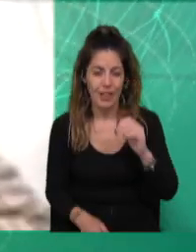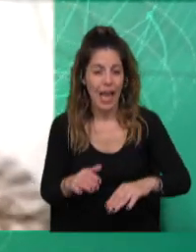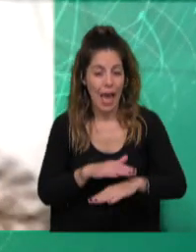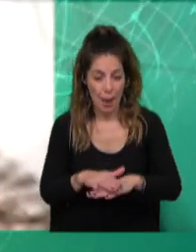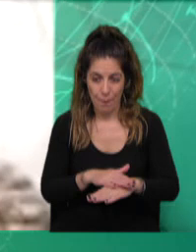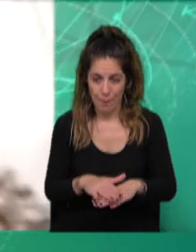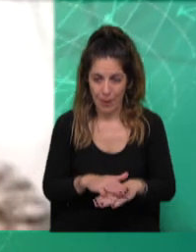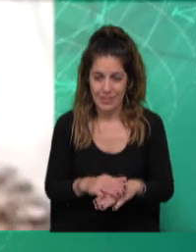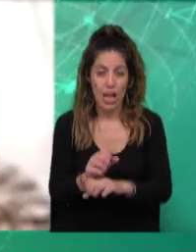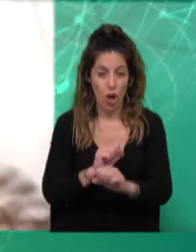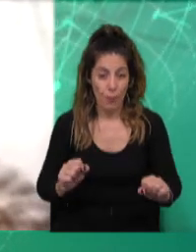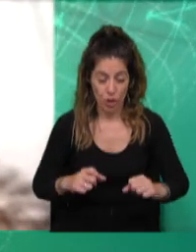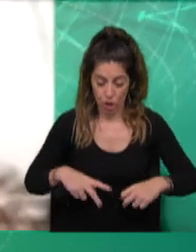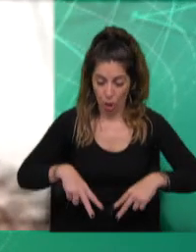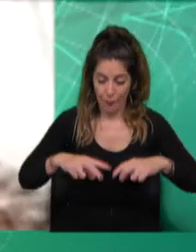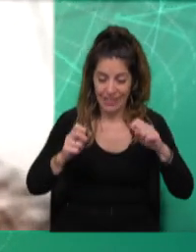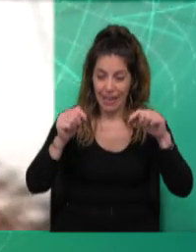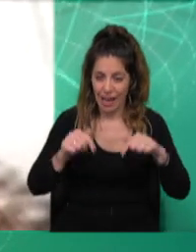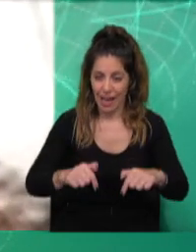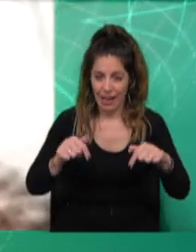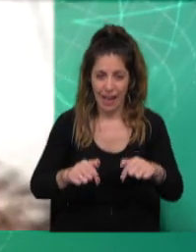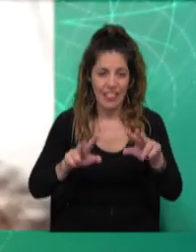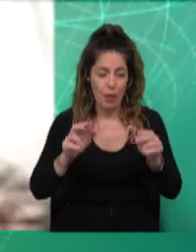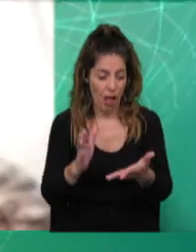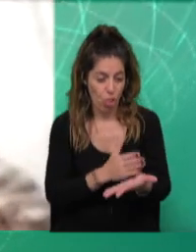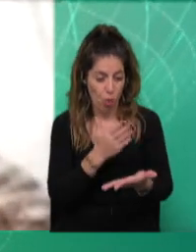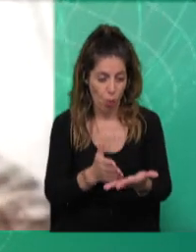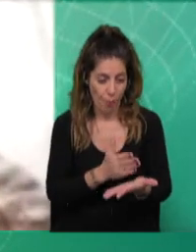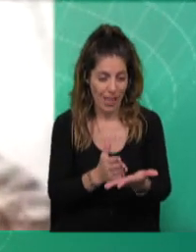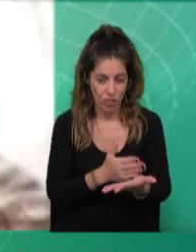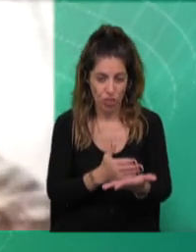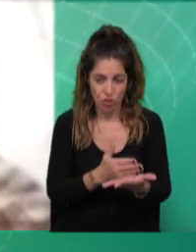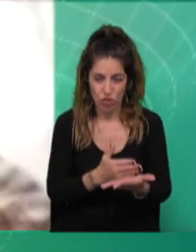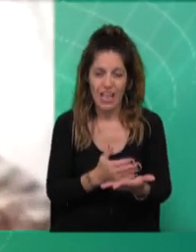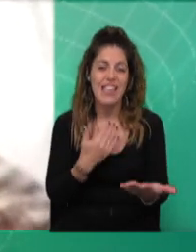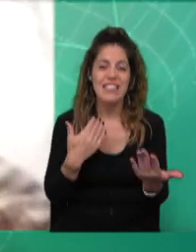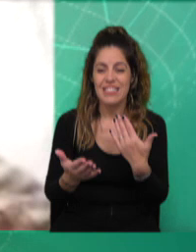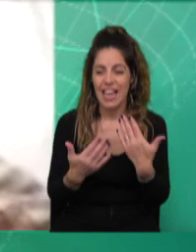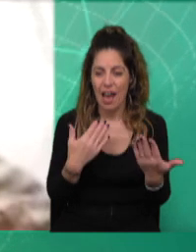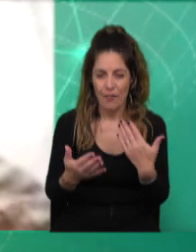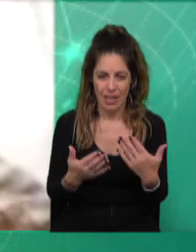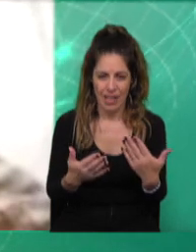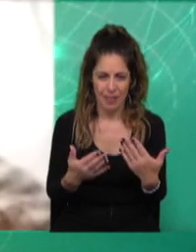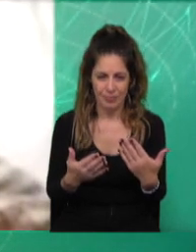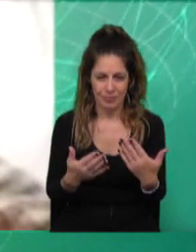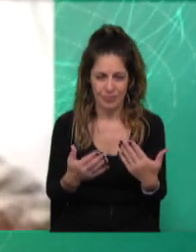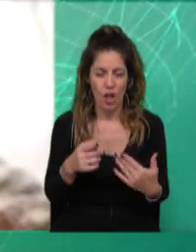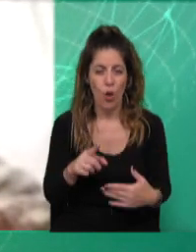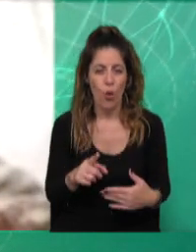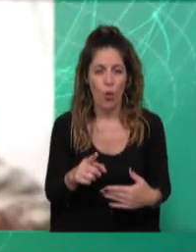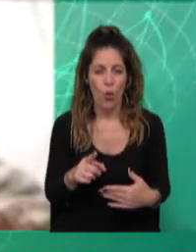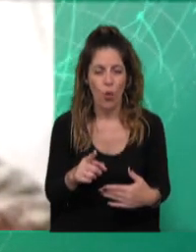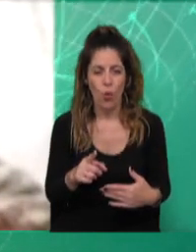a lo que a lo que he podido investigar acá desde el punto de vista de los documentos chinos se habla mucho de que eh era como un